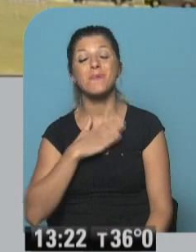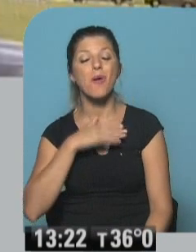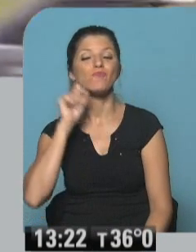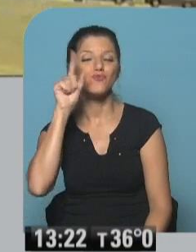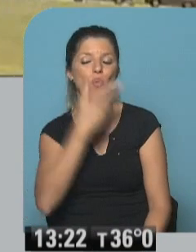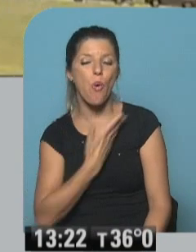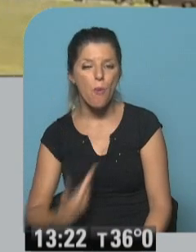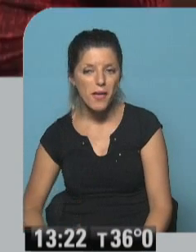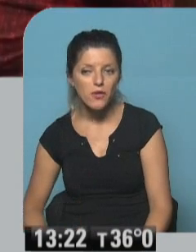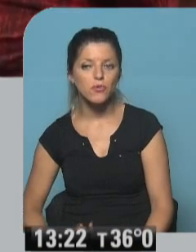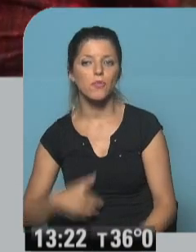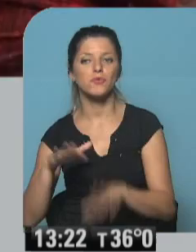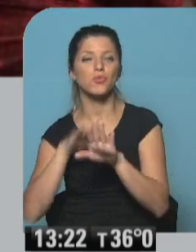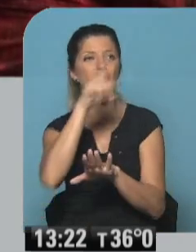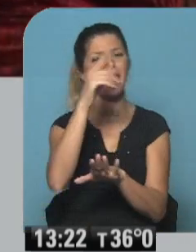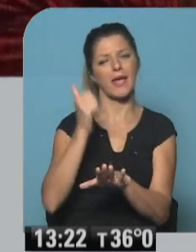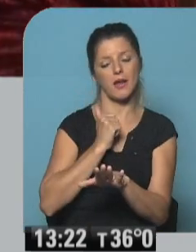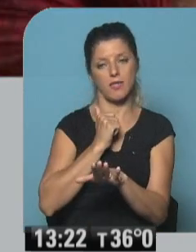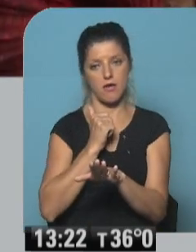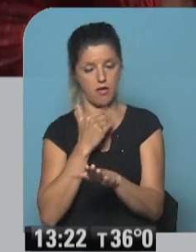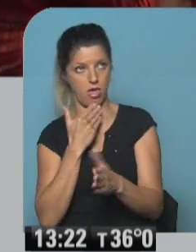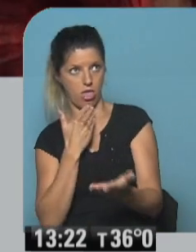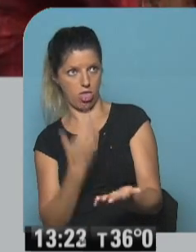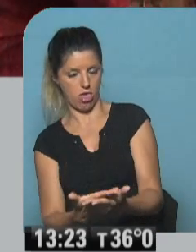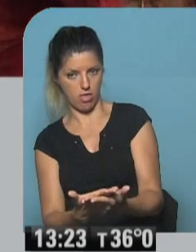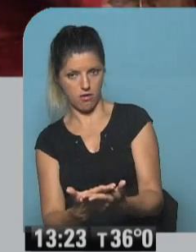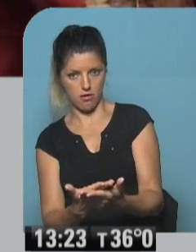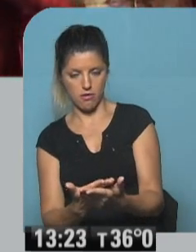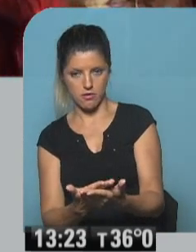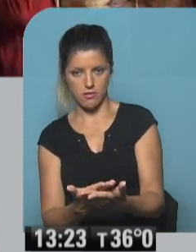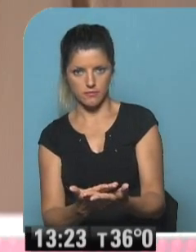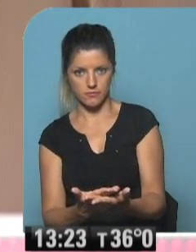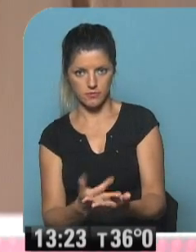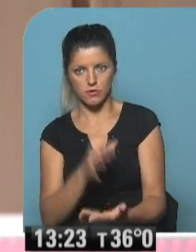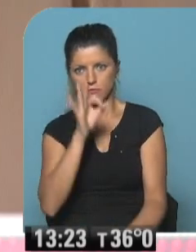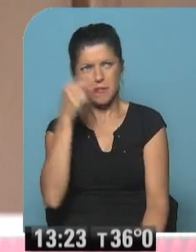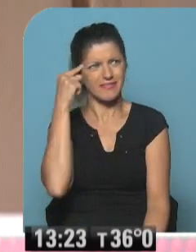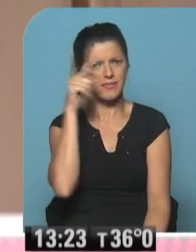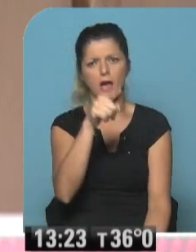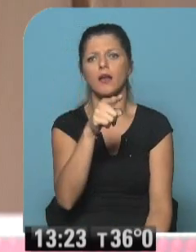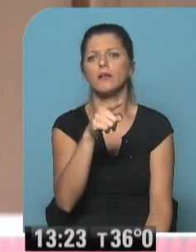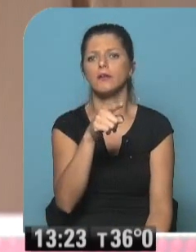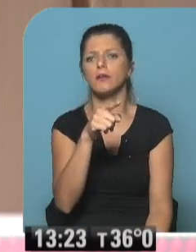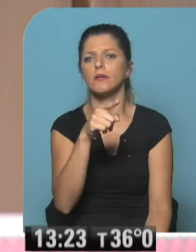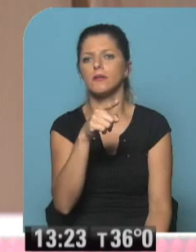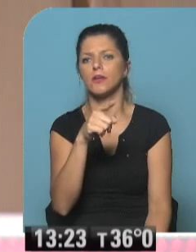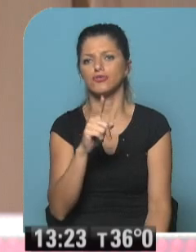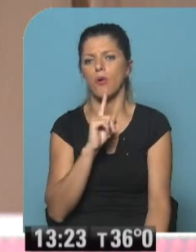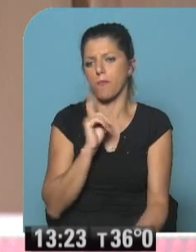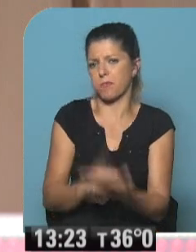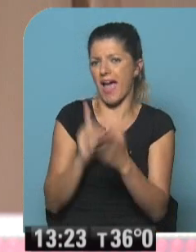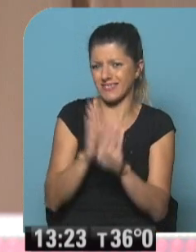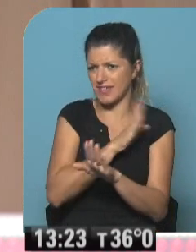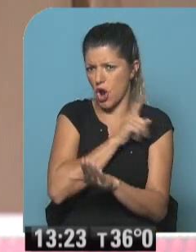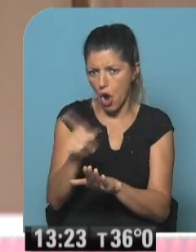herido por la actitud de Canadá. No esperaba del gobierno de Trudeau que tuviera una actitud tan hostil, tan